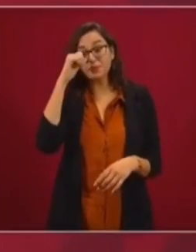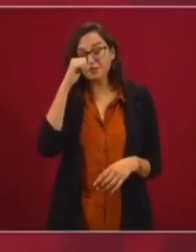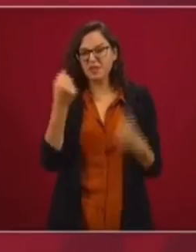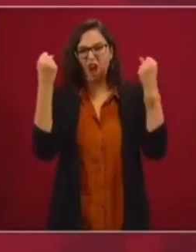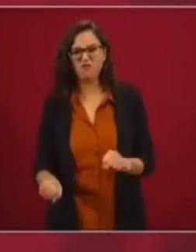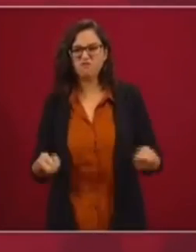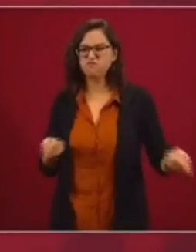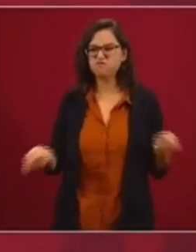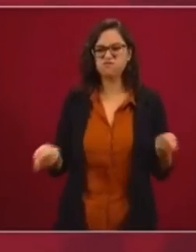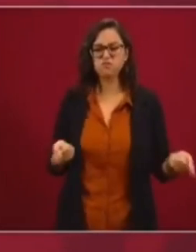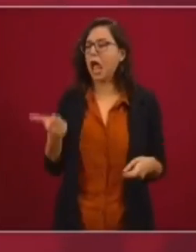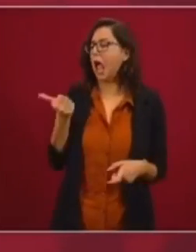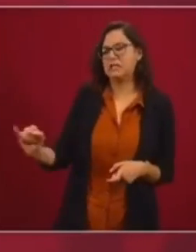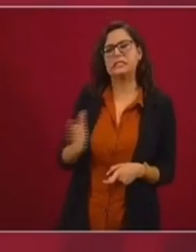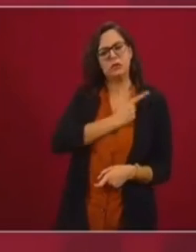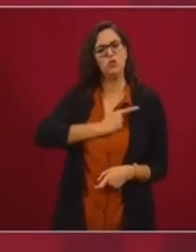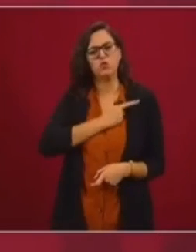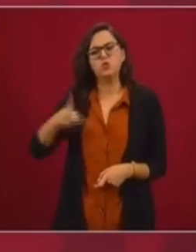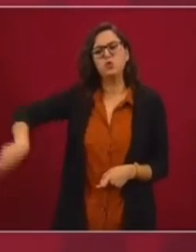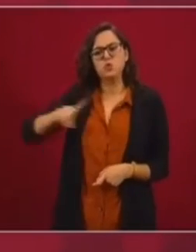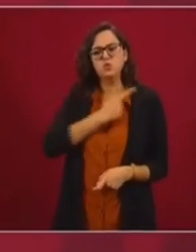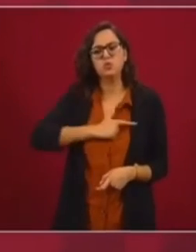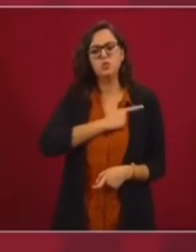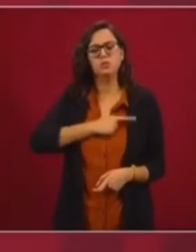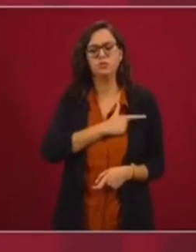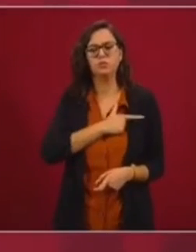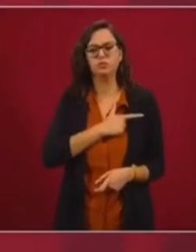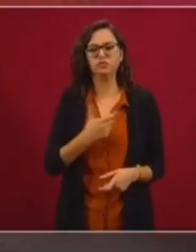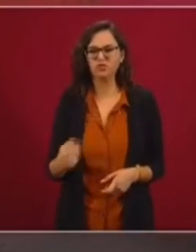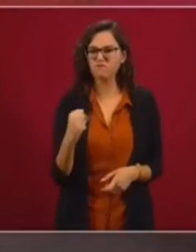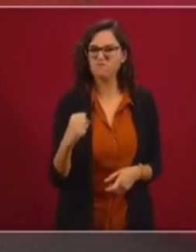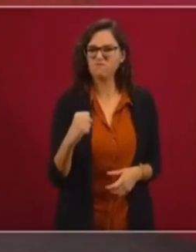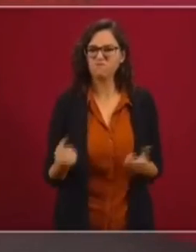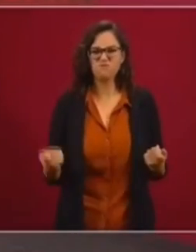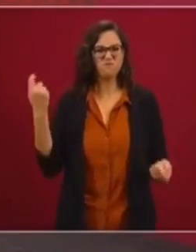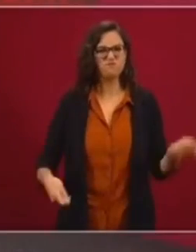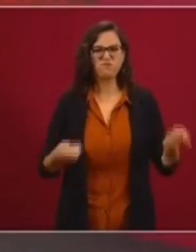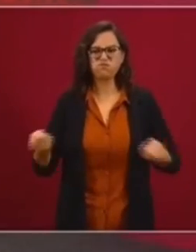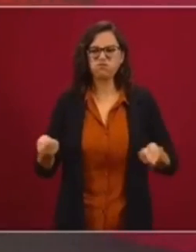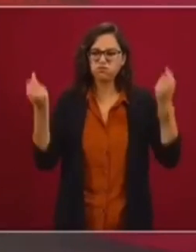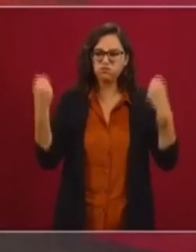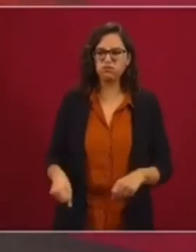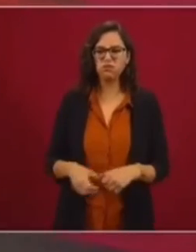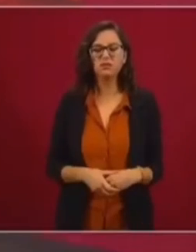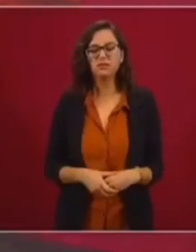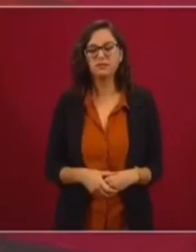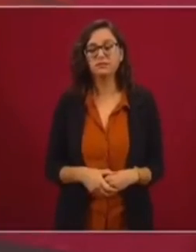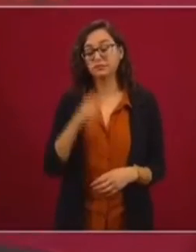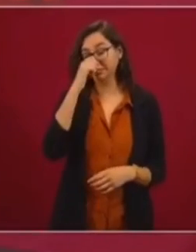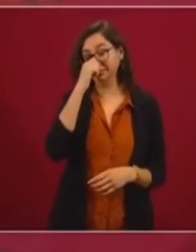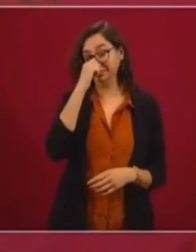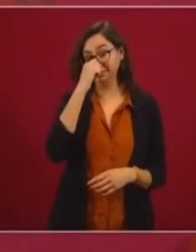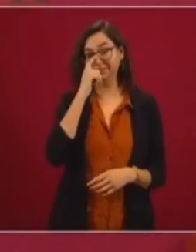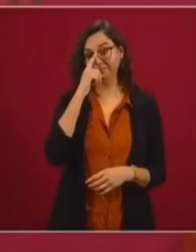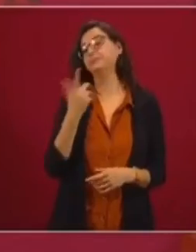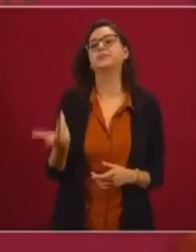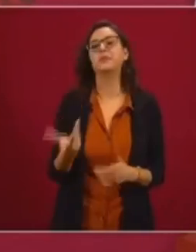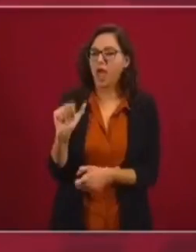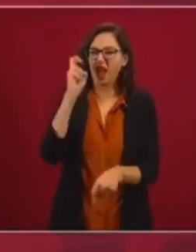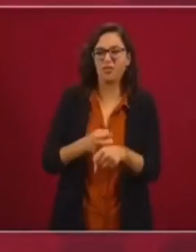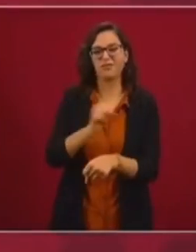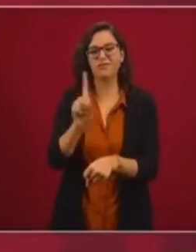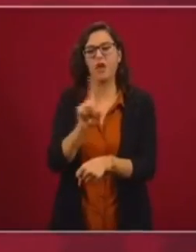tiene que usar la fuerza. Ellos son partidarios de la mano dura, como diría Krause, de la mano